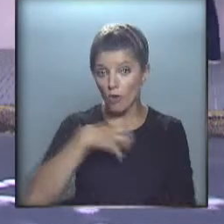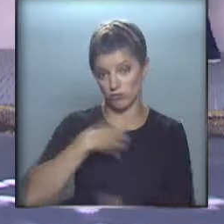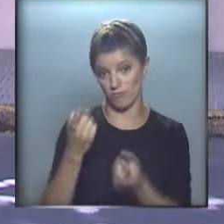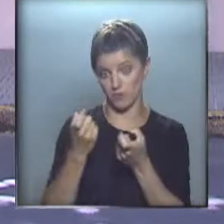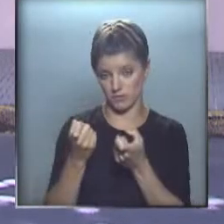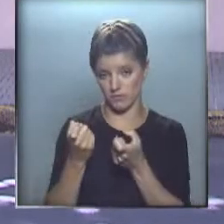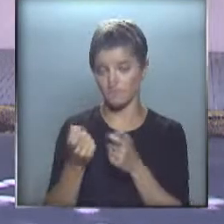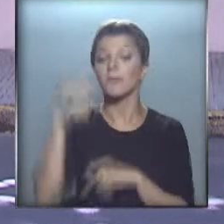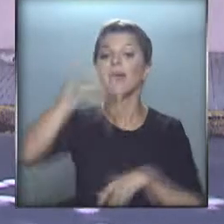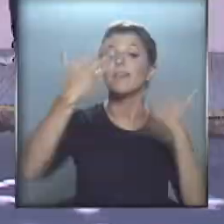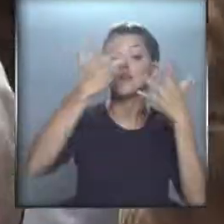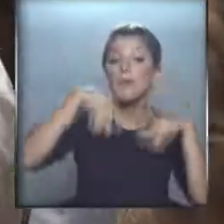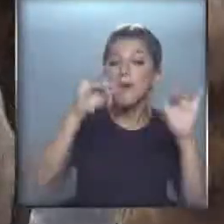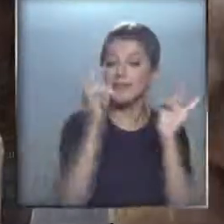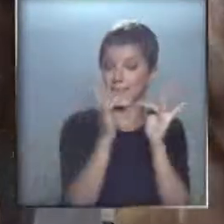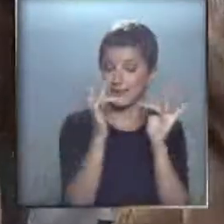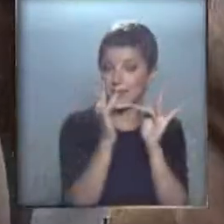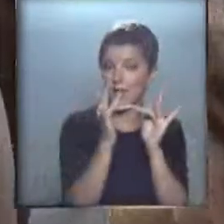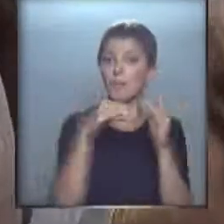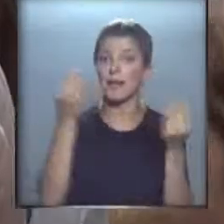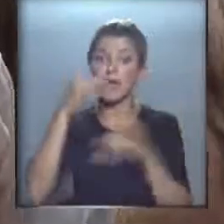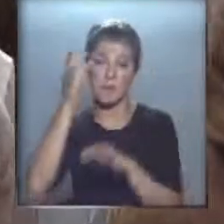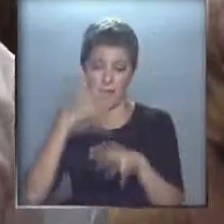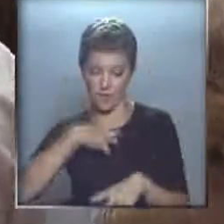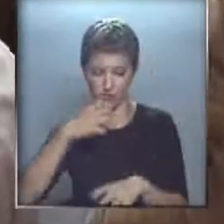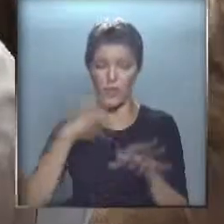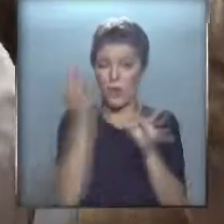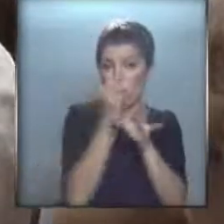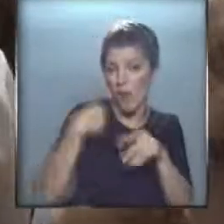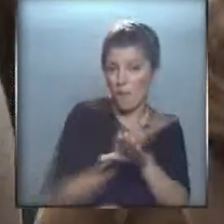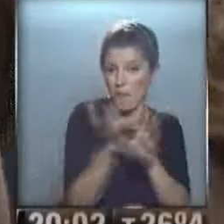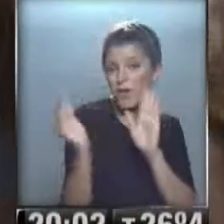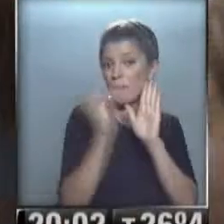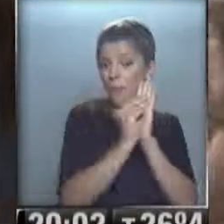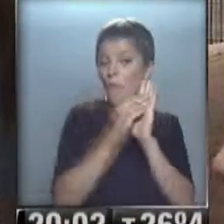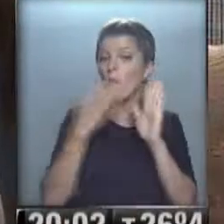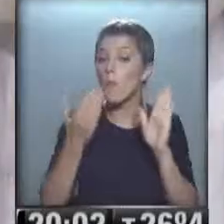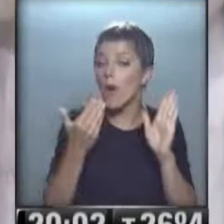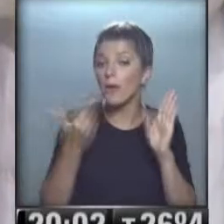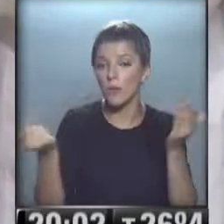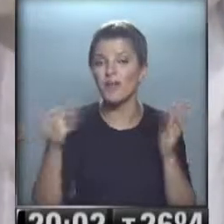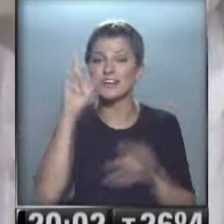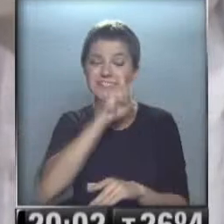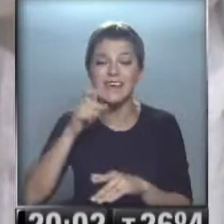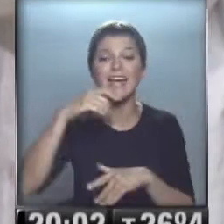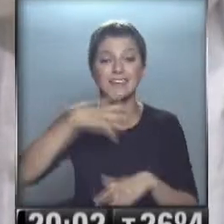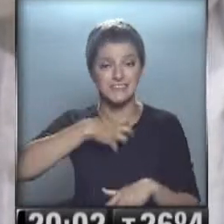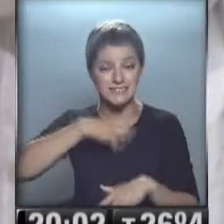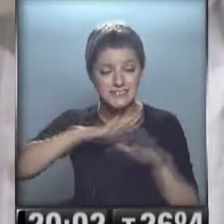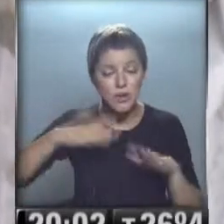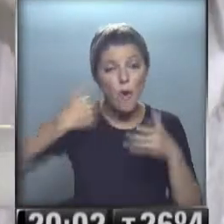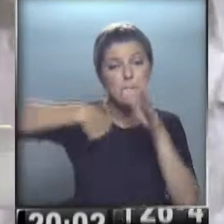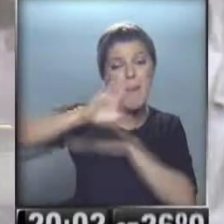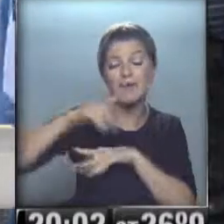que implementó el gobierno porteño para inscribir a los alumnos de escuelas públicas dejó a decenas de chicos sin su vacante para